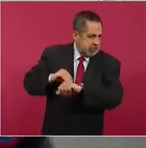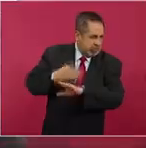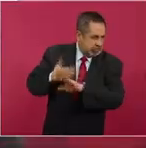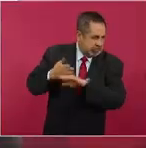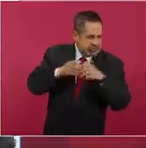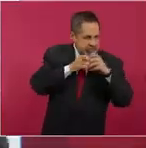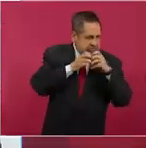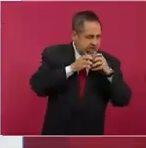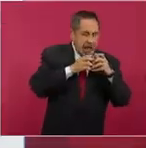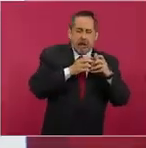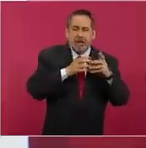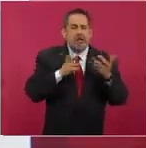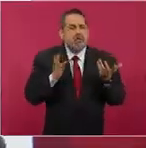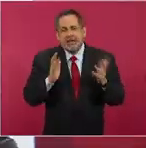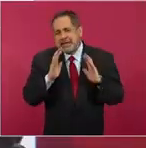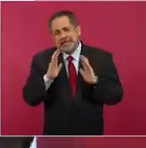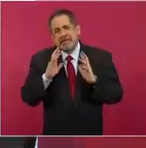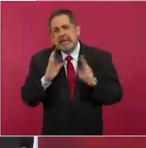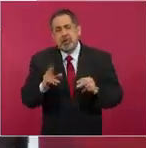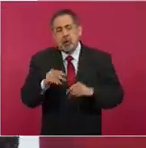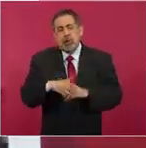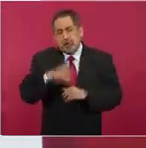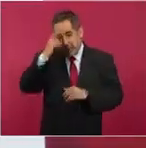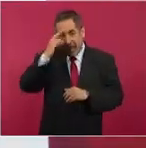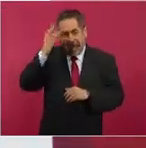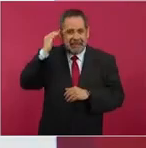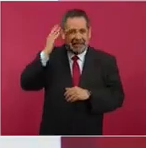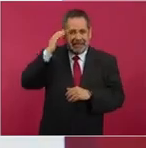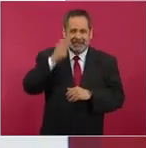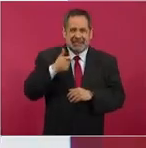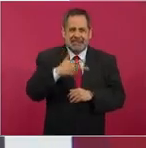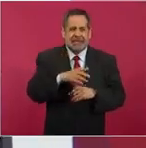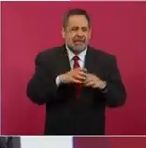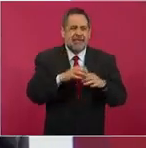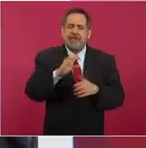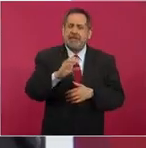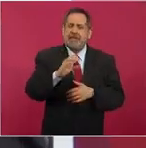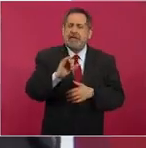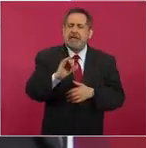que el llamado círculo rojo,